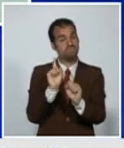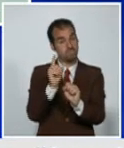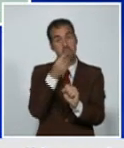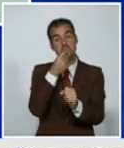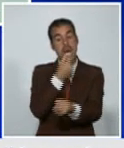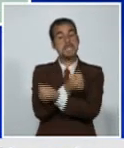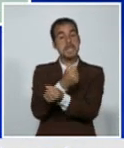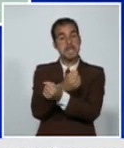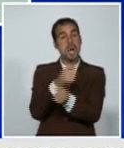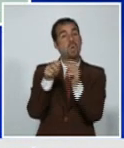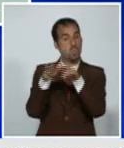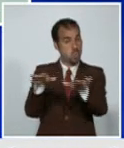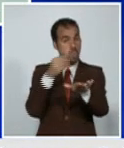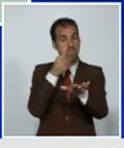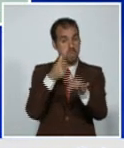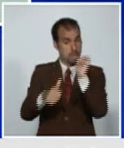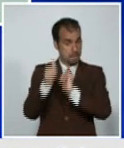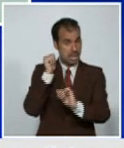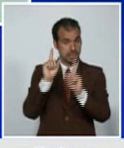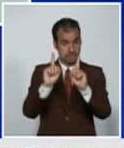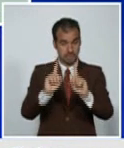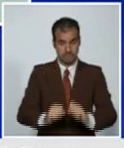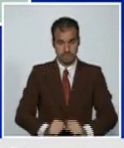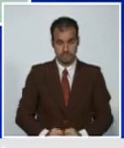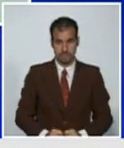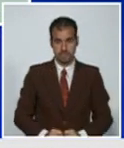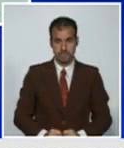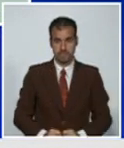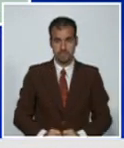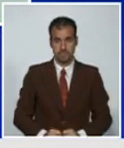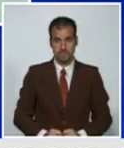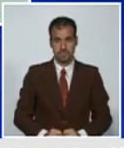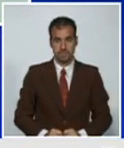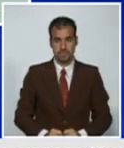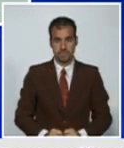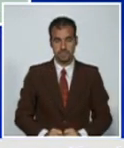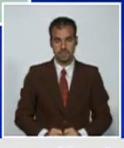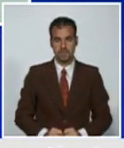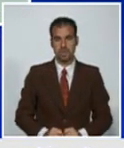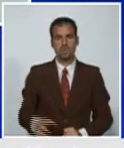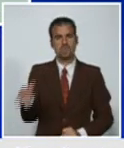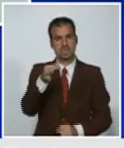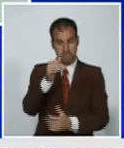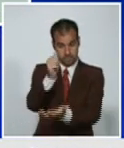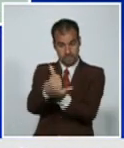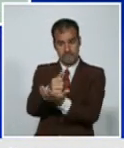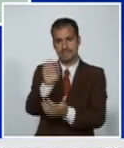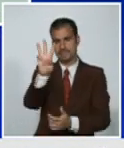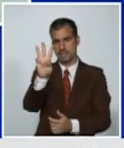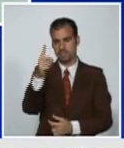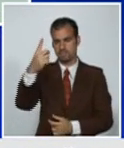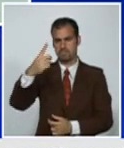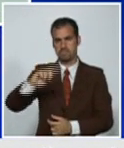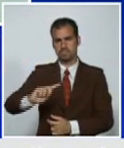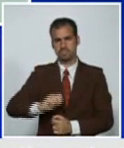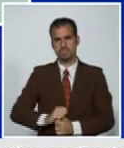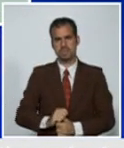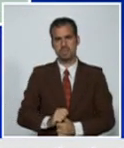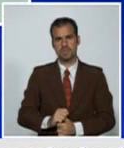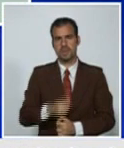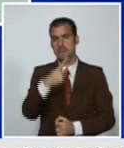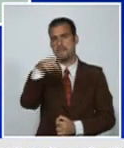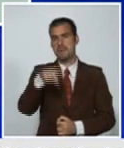transmisión. Ayer, de los 6, 3 en el municipio Ciego de Ávila y 3 en el municipio 1 de